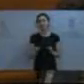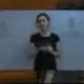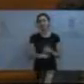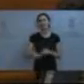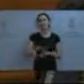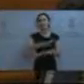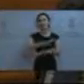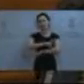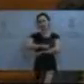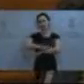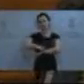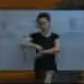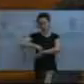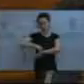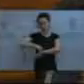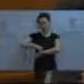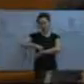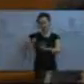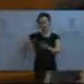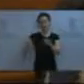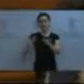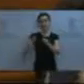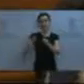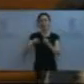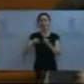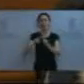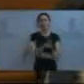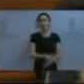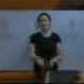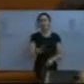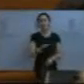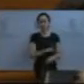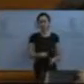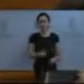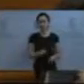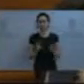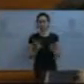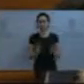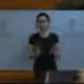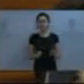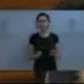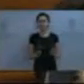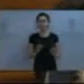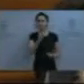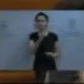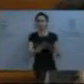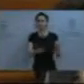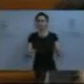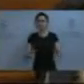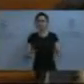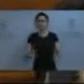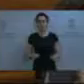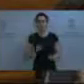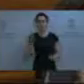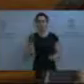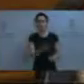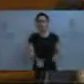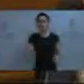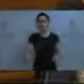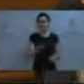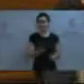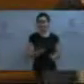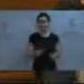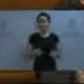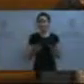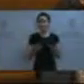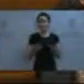ejemplo Llanes, que además de ser un municipio que es el que cuenta con mayor población del área y que,